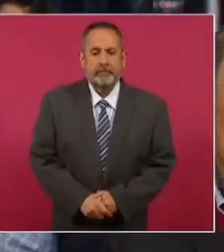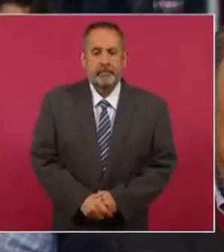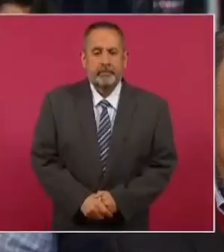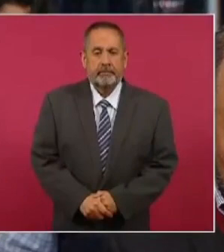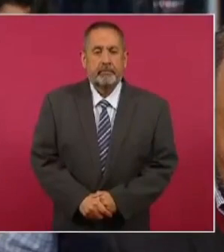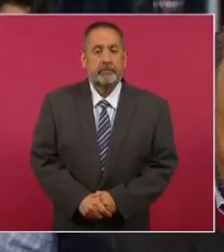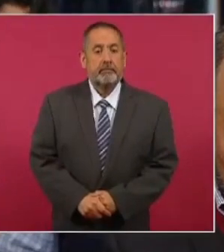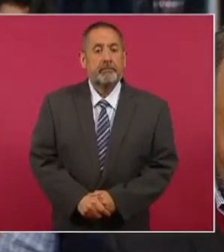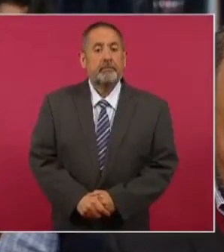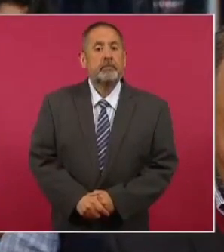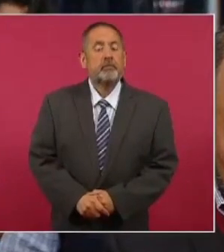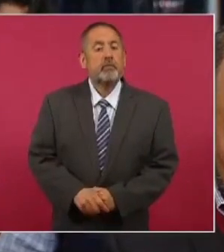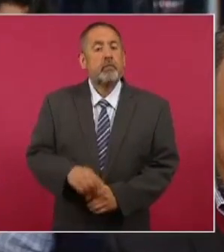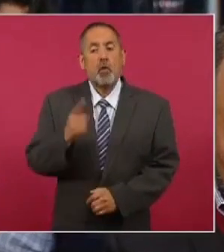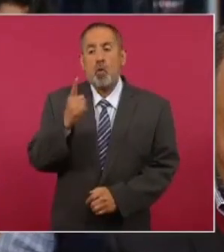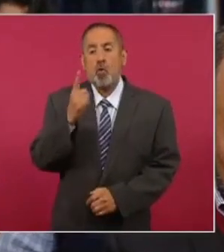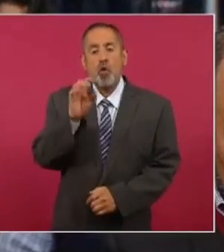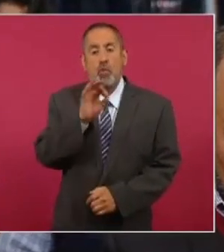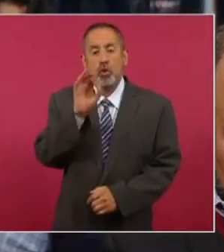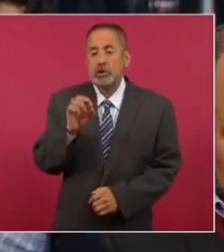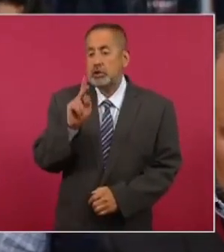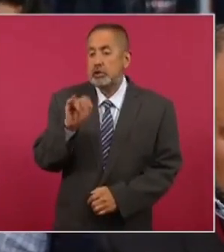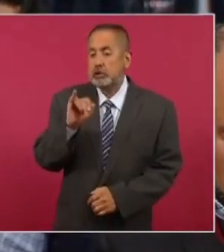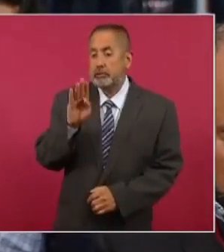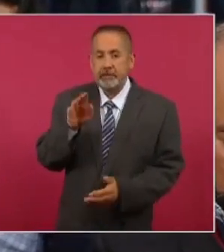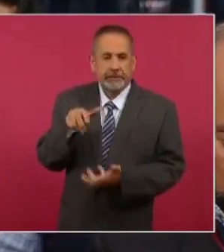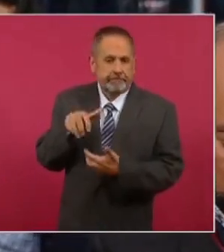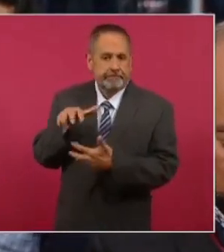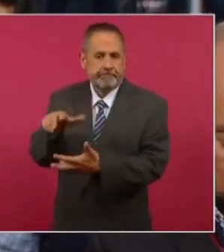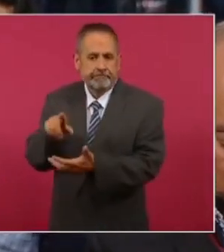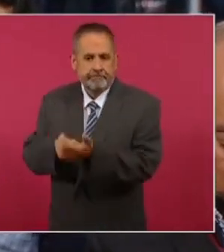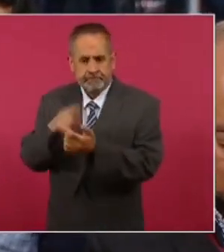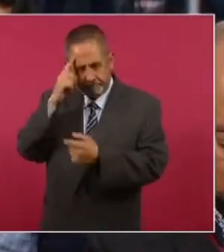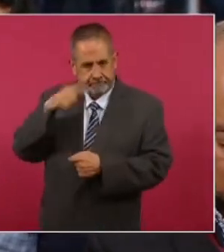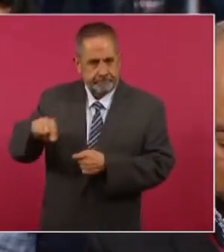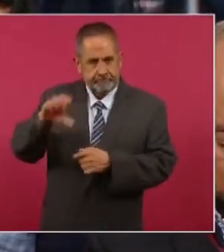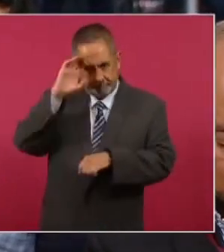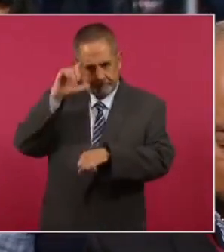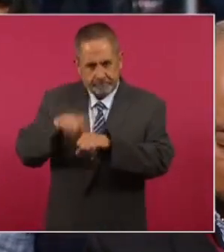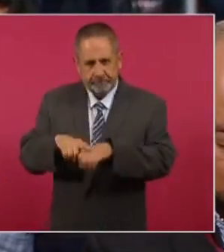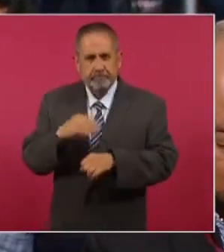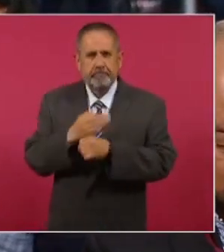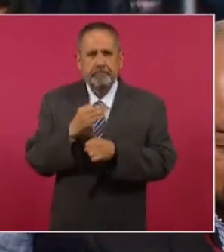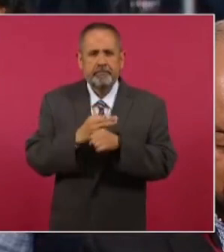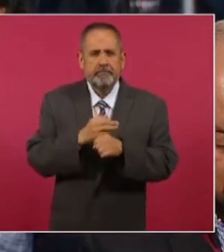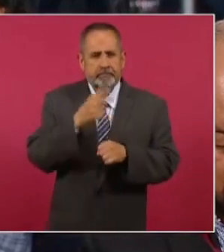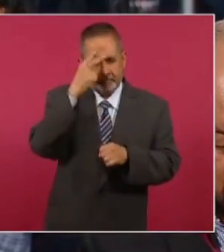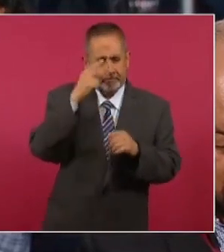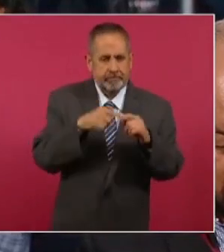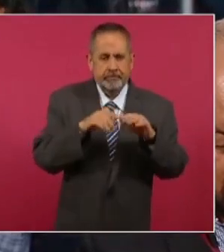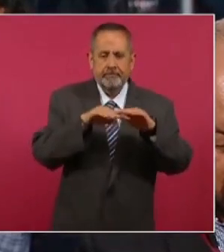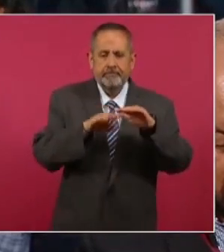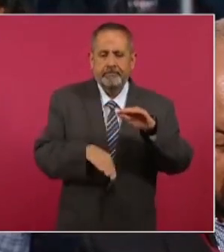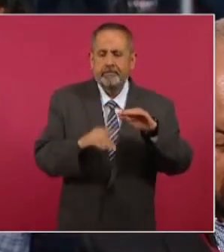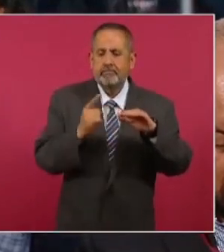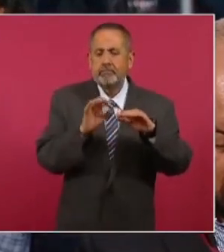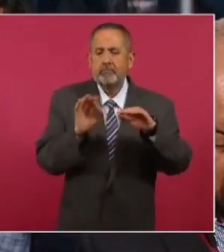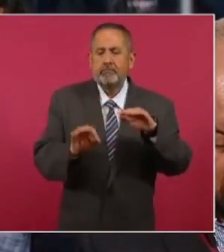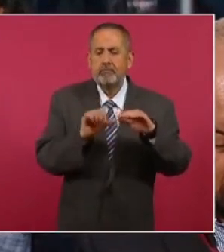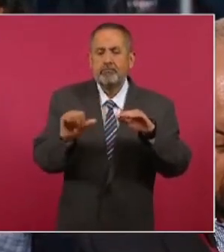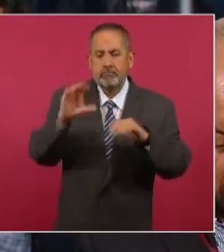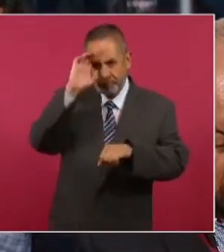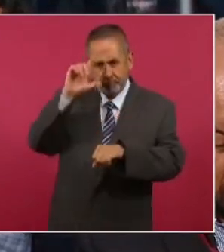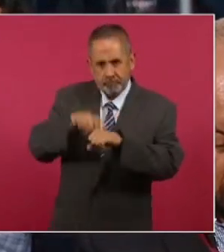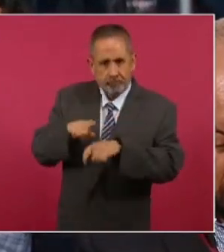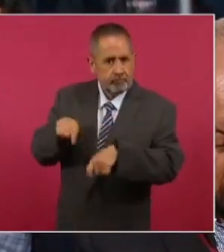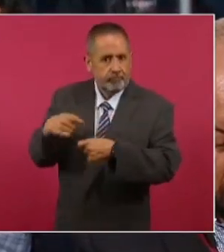presupuesto el 1% del PIB es lo que recomienda la ONU ahorita en México andamos por abajo del 1% del presupuesto a cultura y